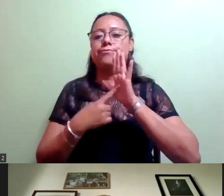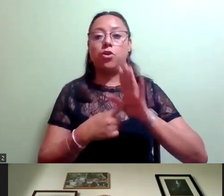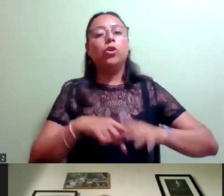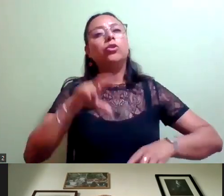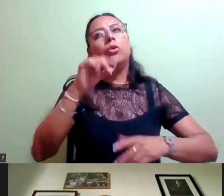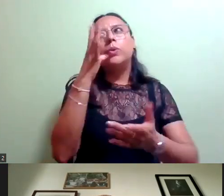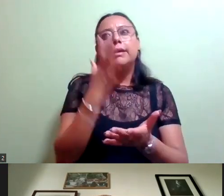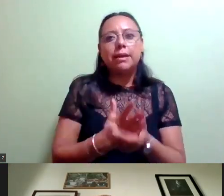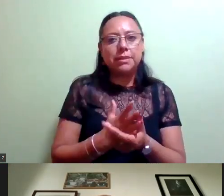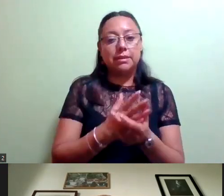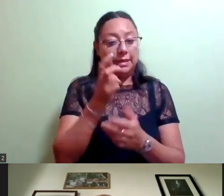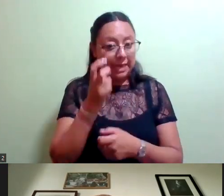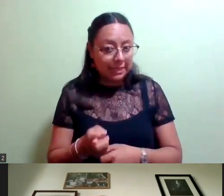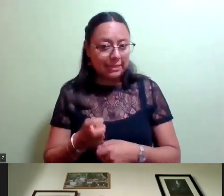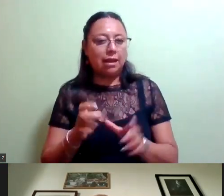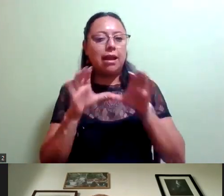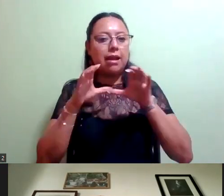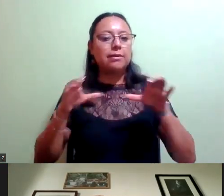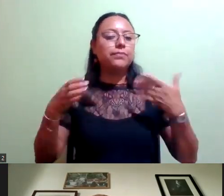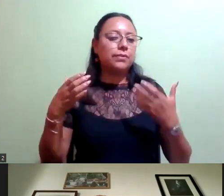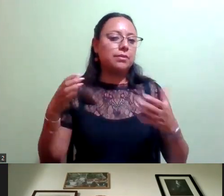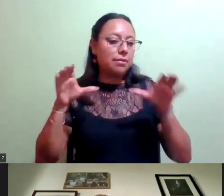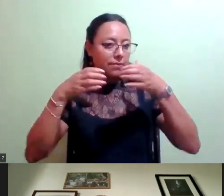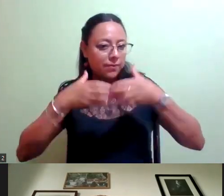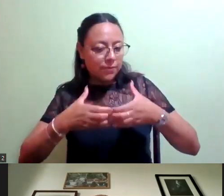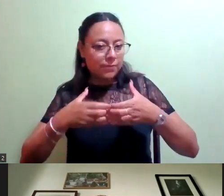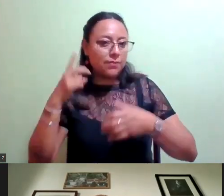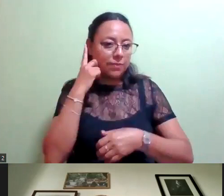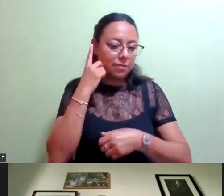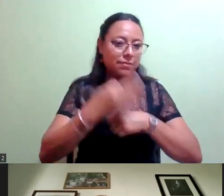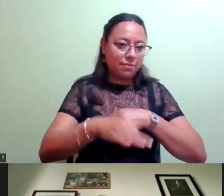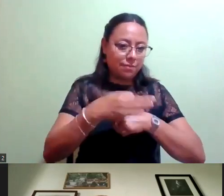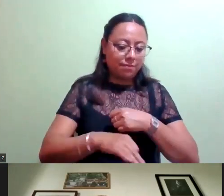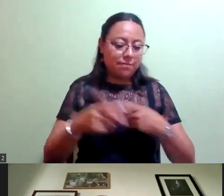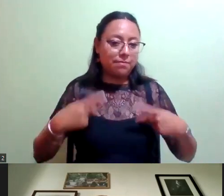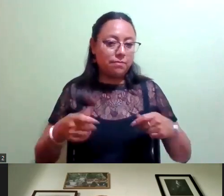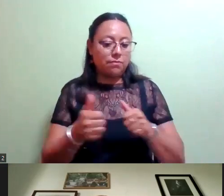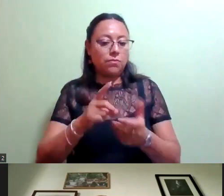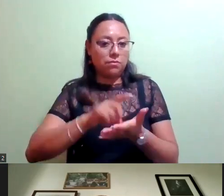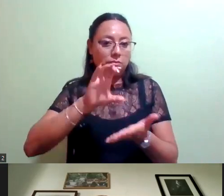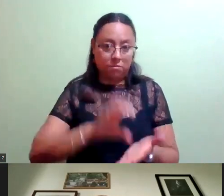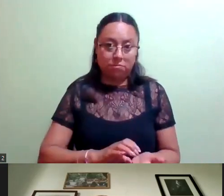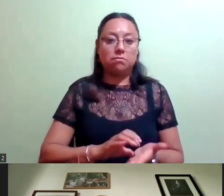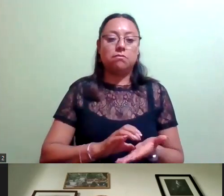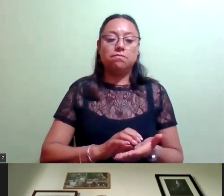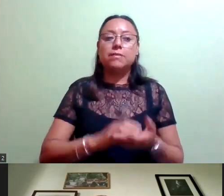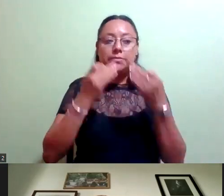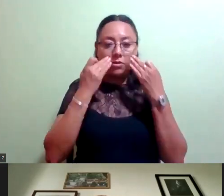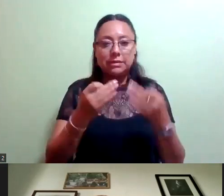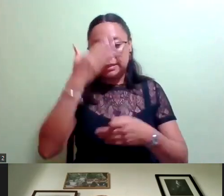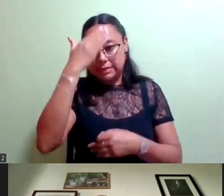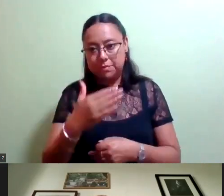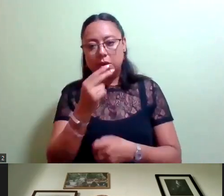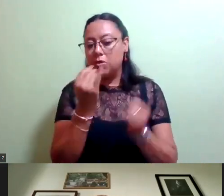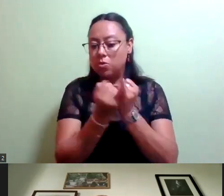importancia del Parlamento, sino realmente de lo que desde la comisión hemos podido hacer en el avance de